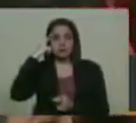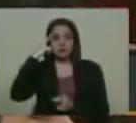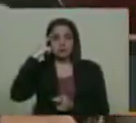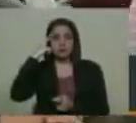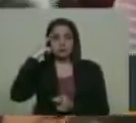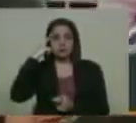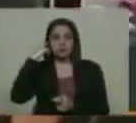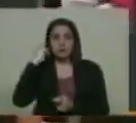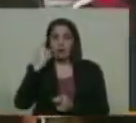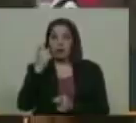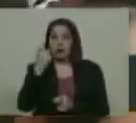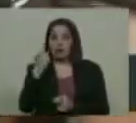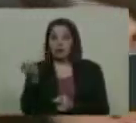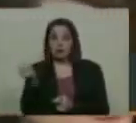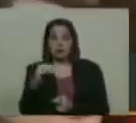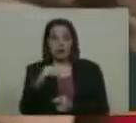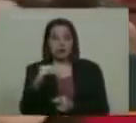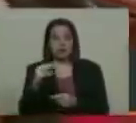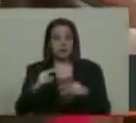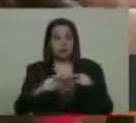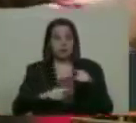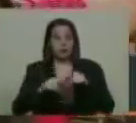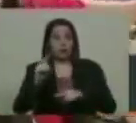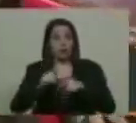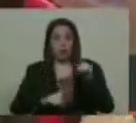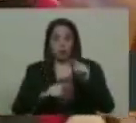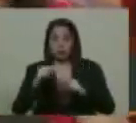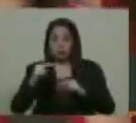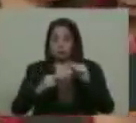que faltan muchas cosas por hacer, lo sé,